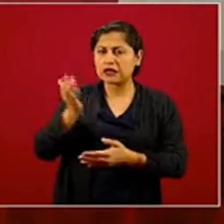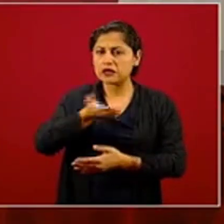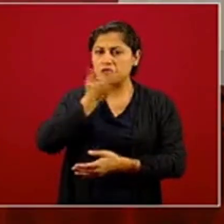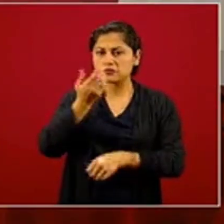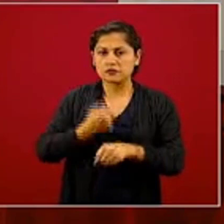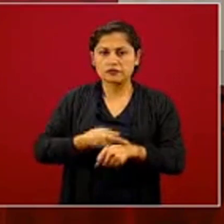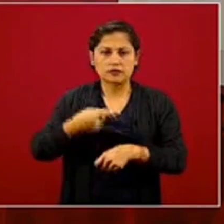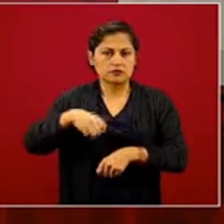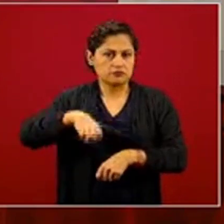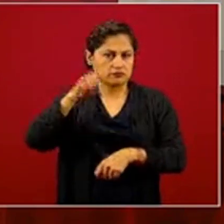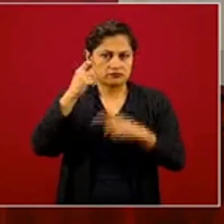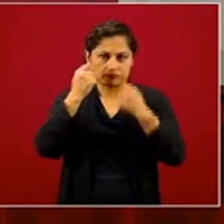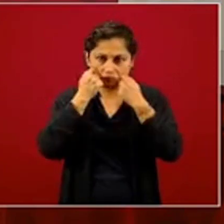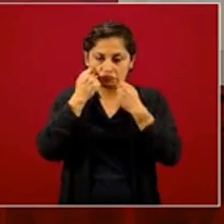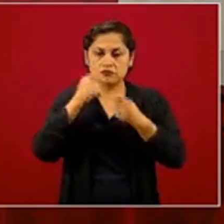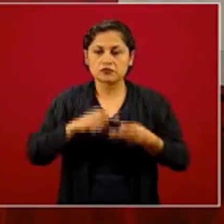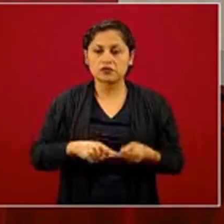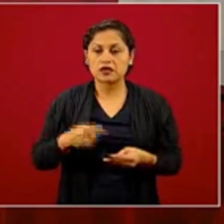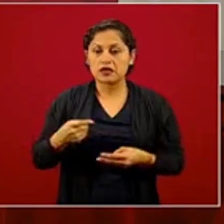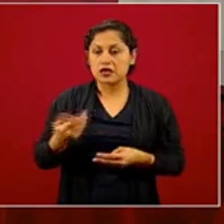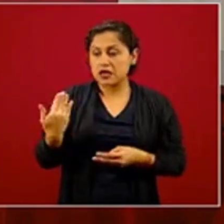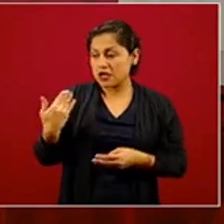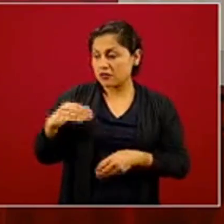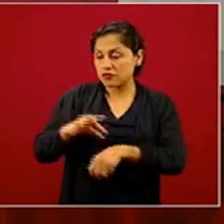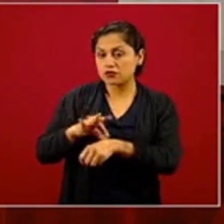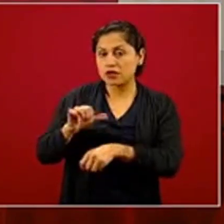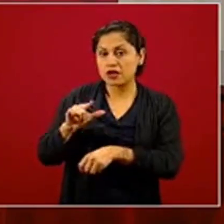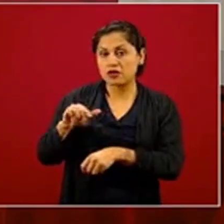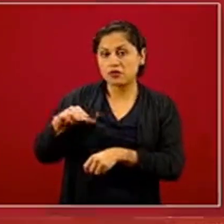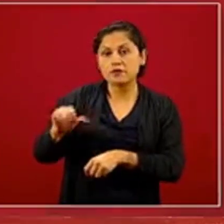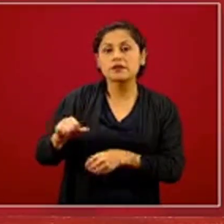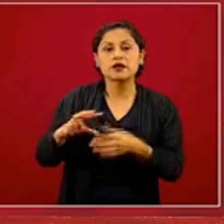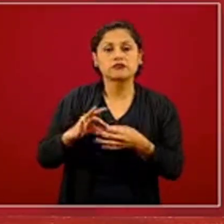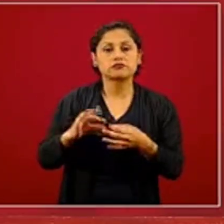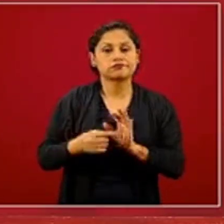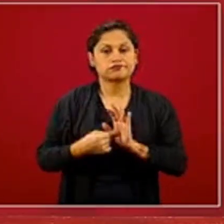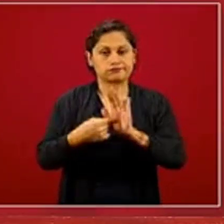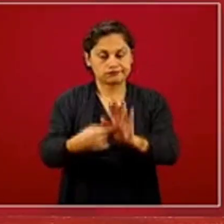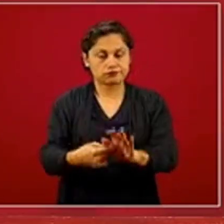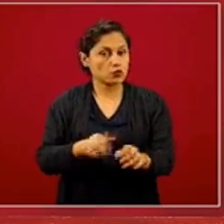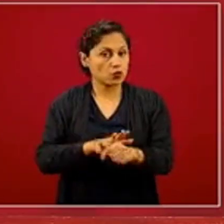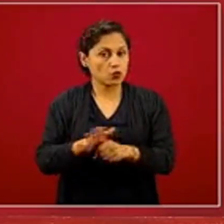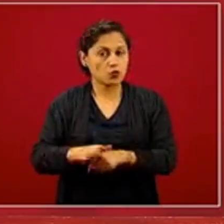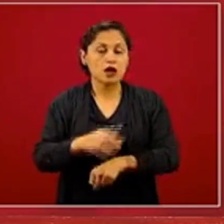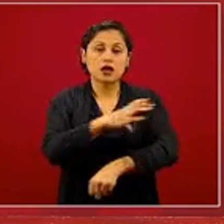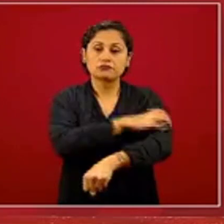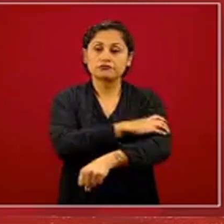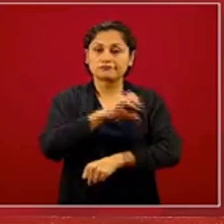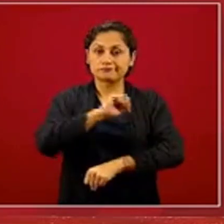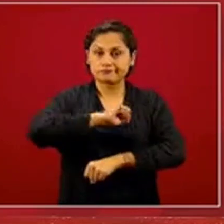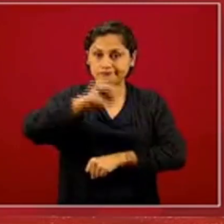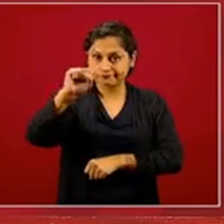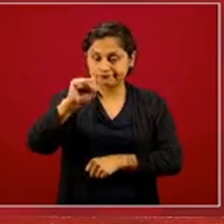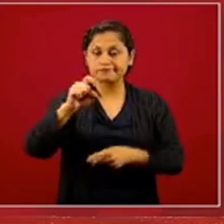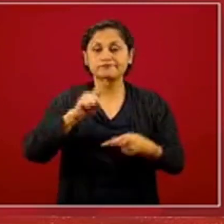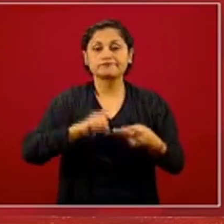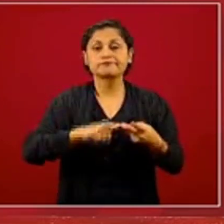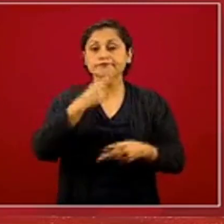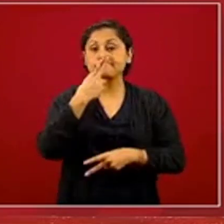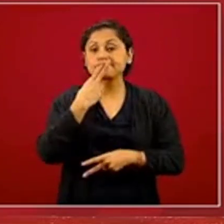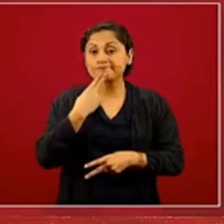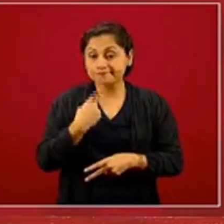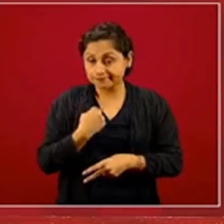y las enfermedades las acaba de presentar el doctor Alomía nuevamente, son hipertensión, es decir, la presión arterial alta,